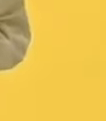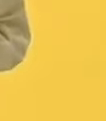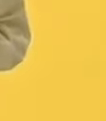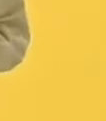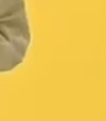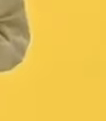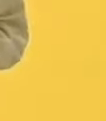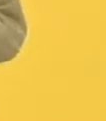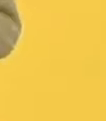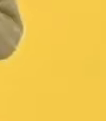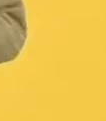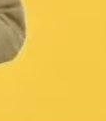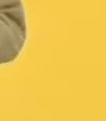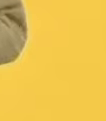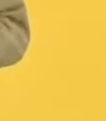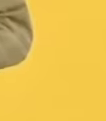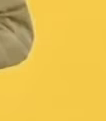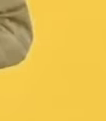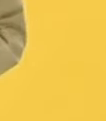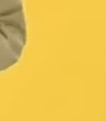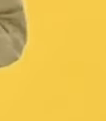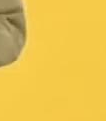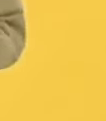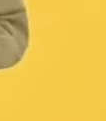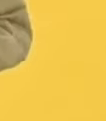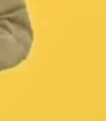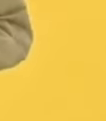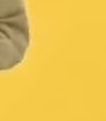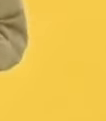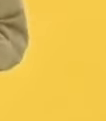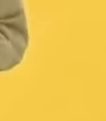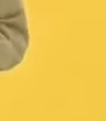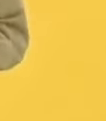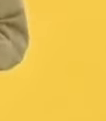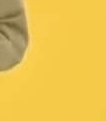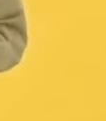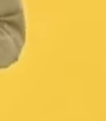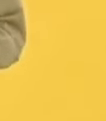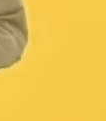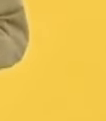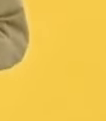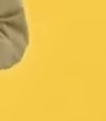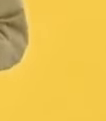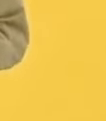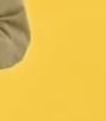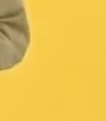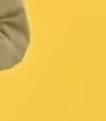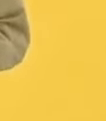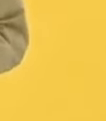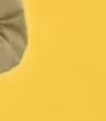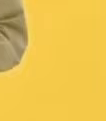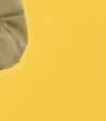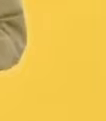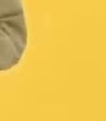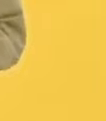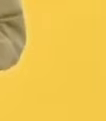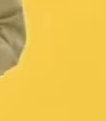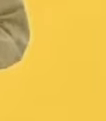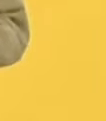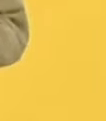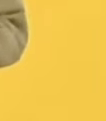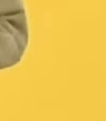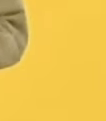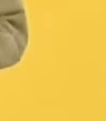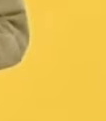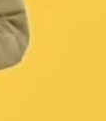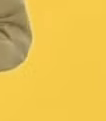guste esta actividad y no olviden lo importante que es recibir las opiniones y sugerencias de parte de sus familiares,